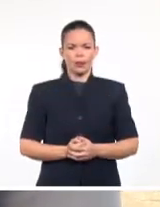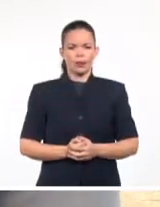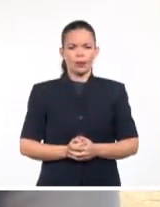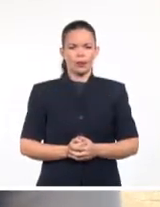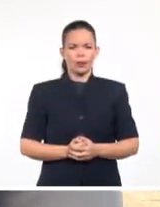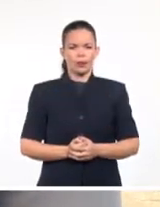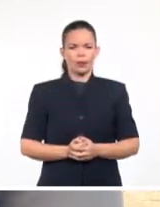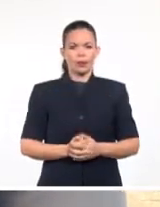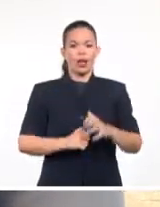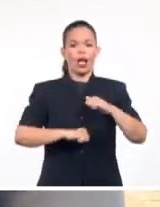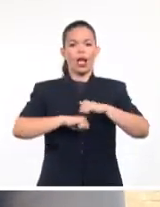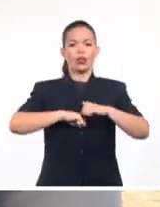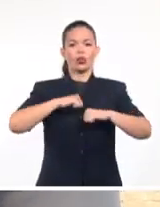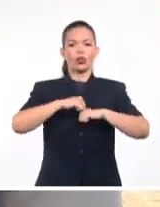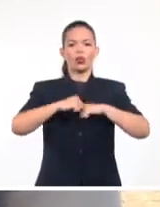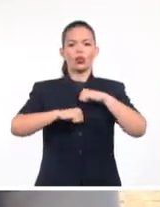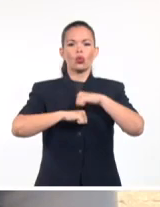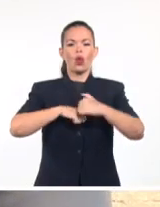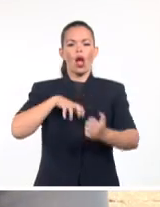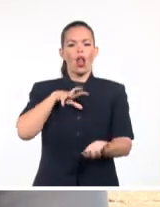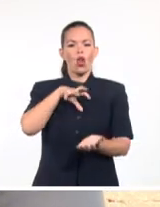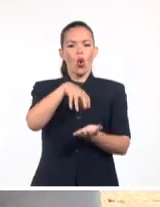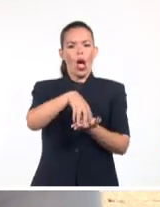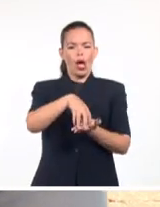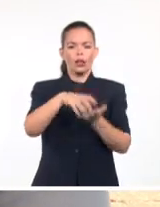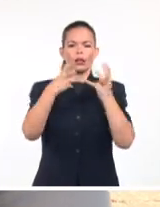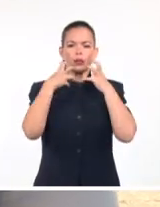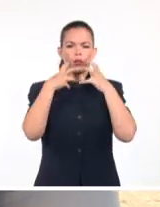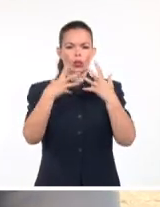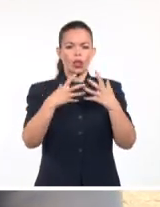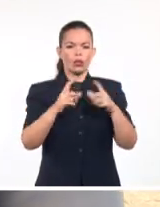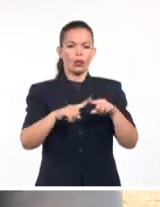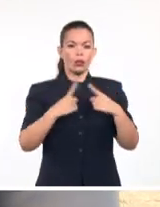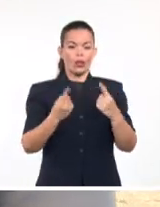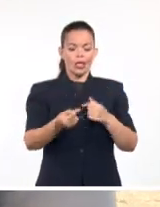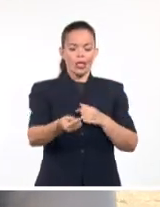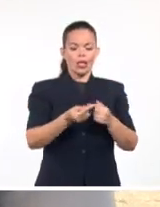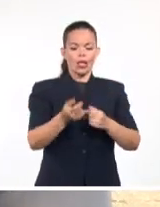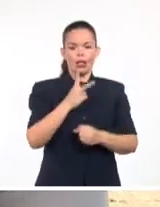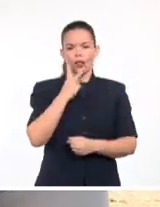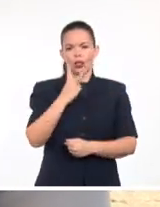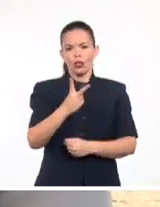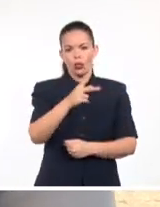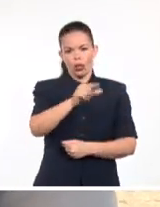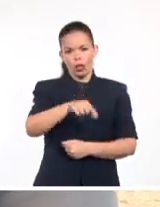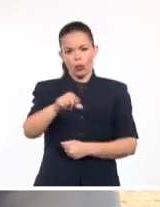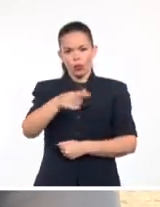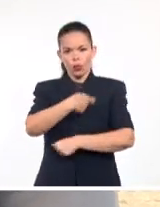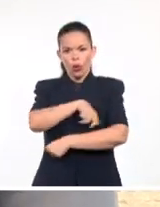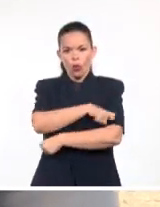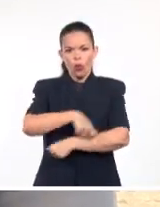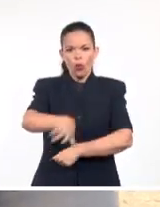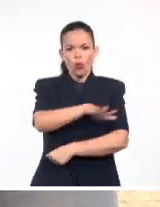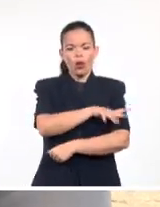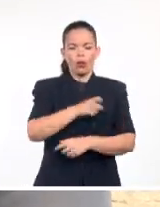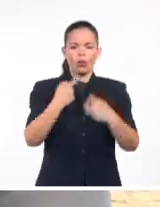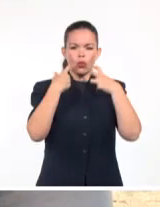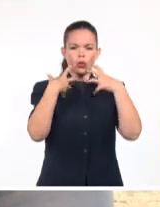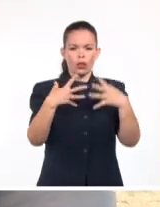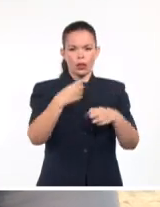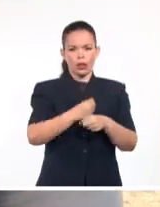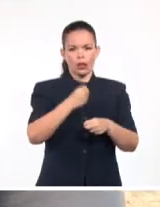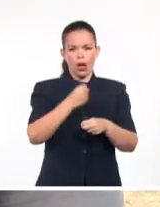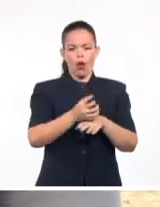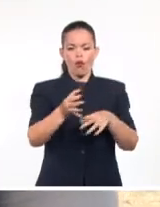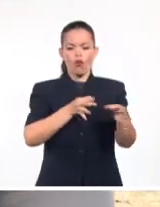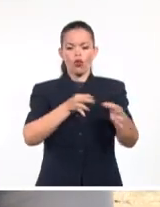las estructuras locales del Poder Popular, aquellas que están más cercanas al ciudadano y que por tanto las funciones y las labores que deben realizar pues están en